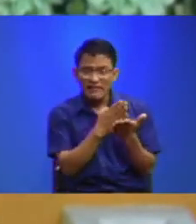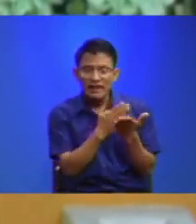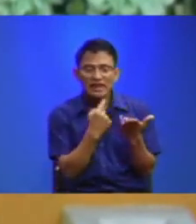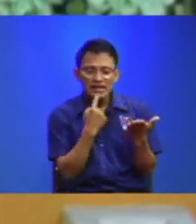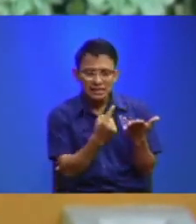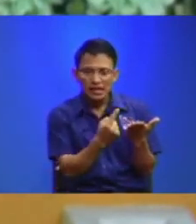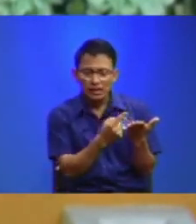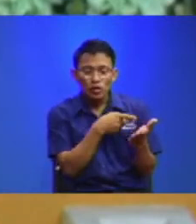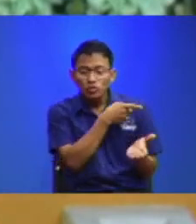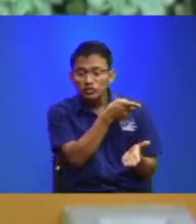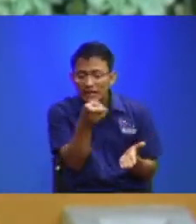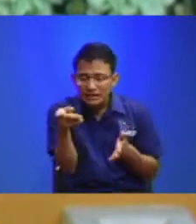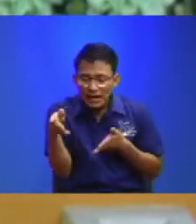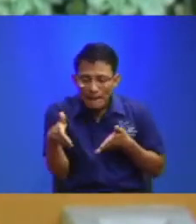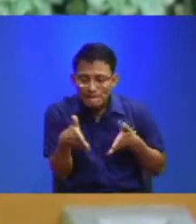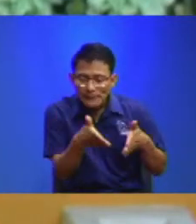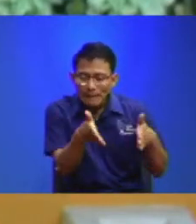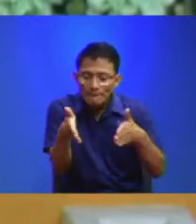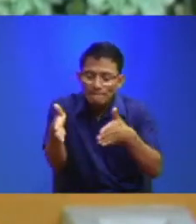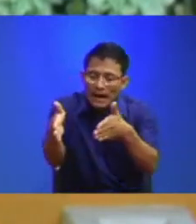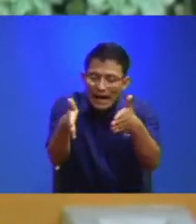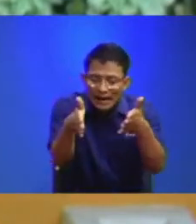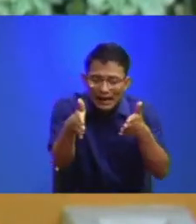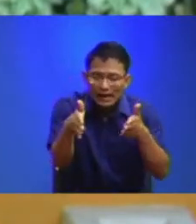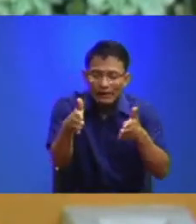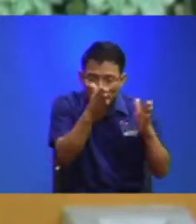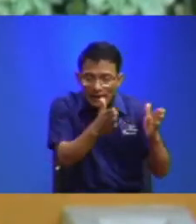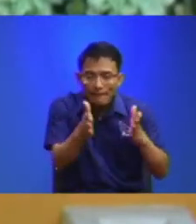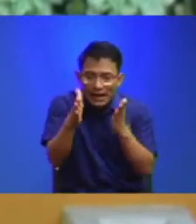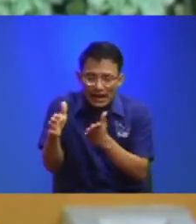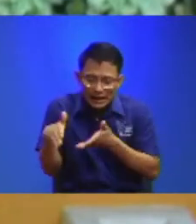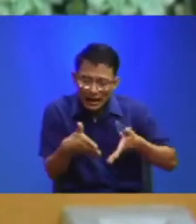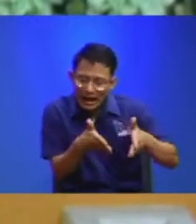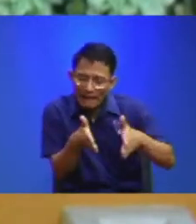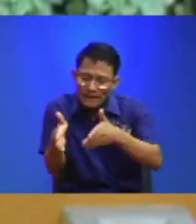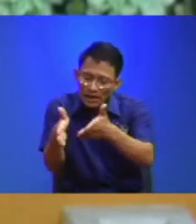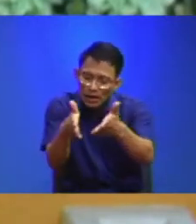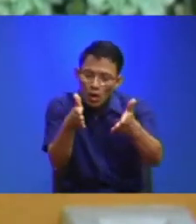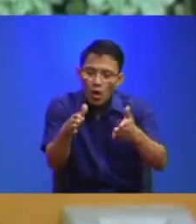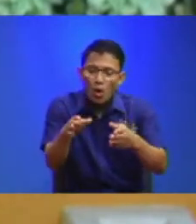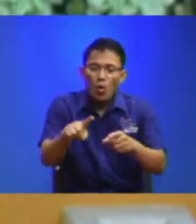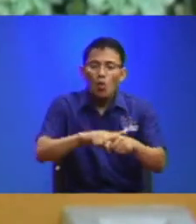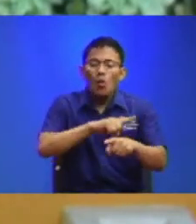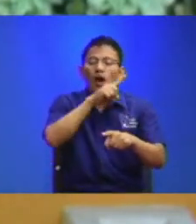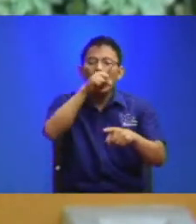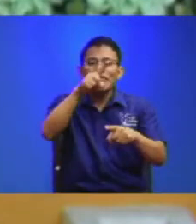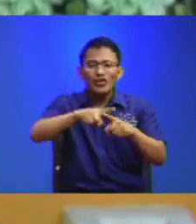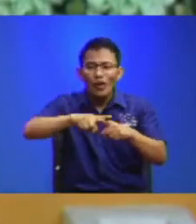Thank you.